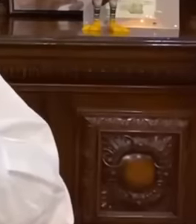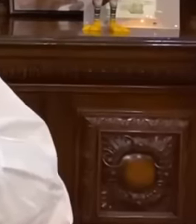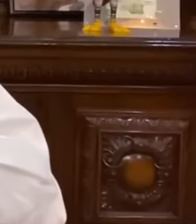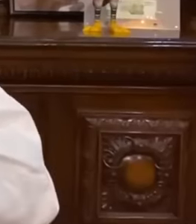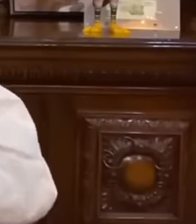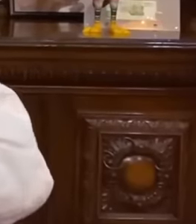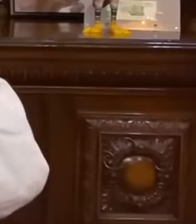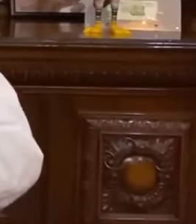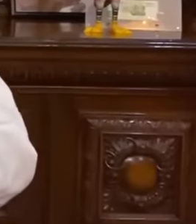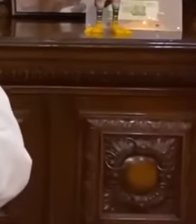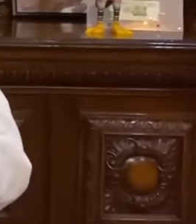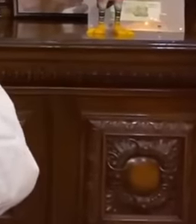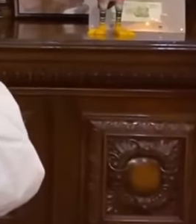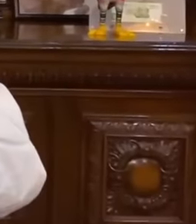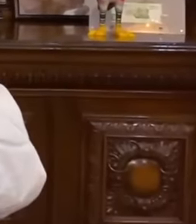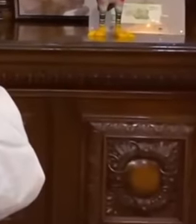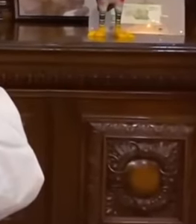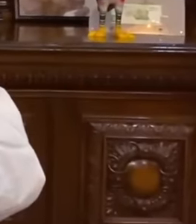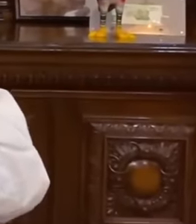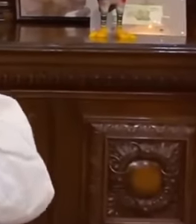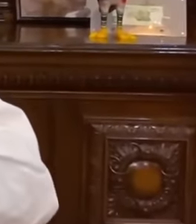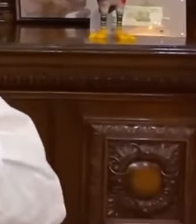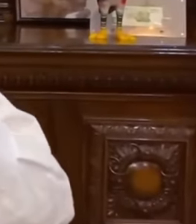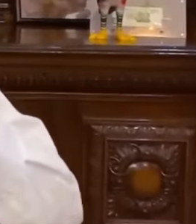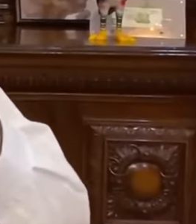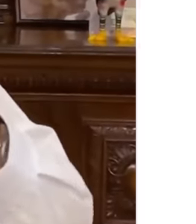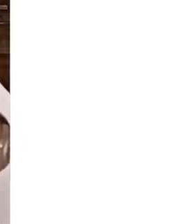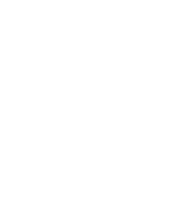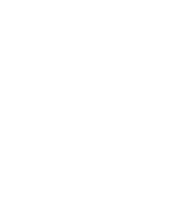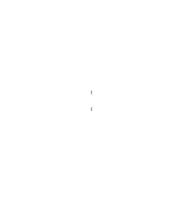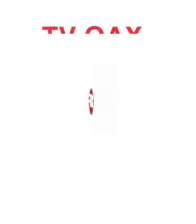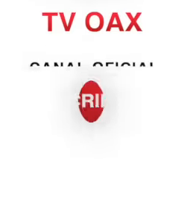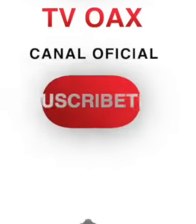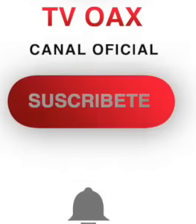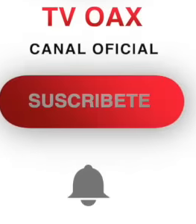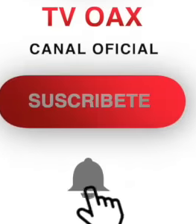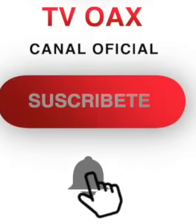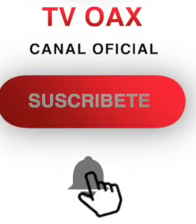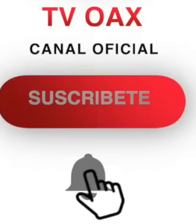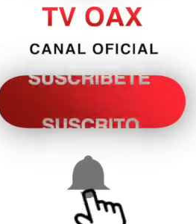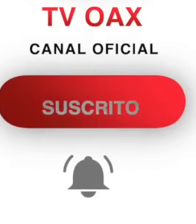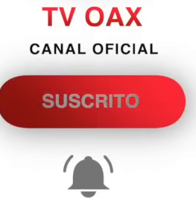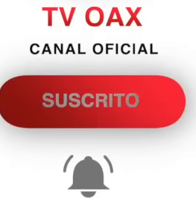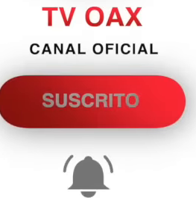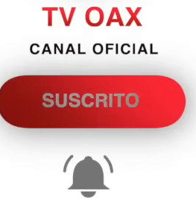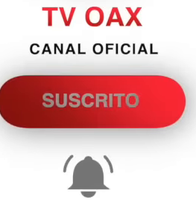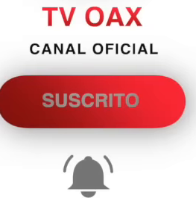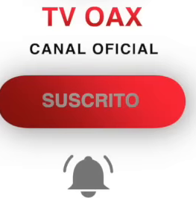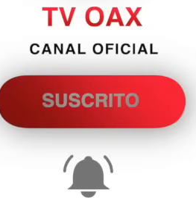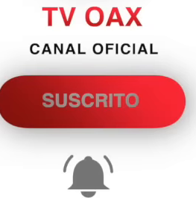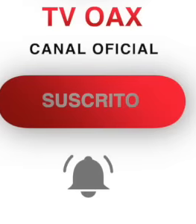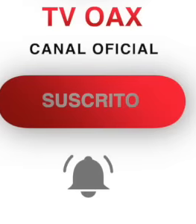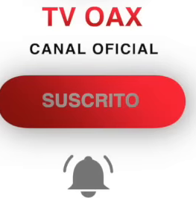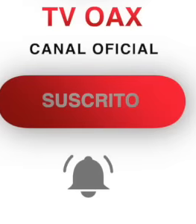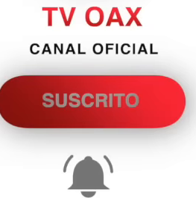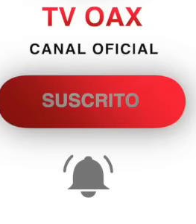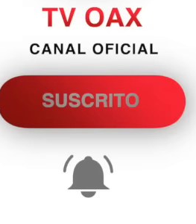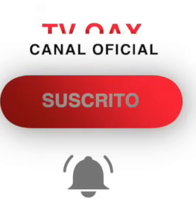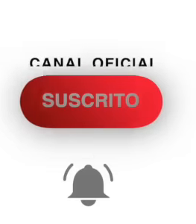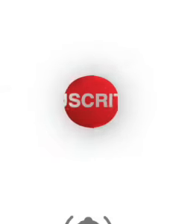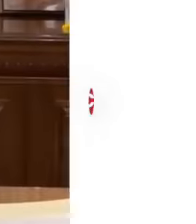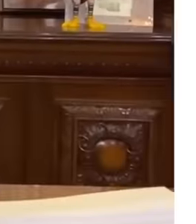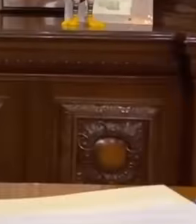forma parte de un paquete de 20 reformas presentadas por el presidente López Obrador en febrero pasado